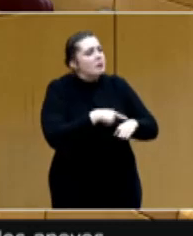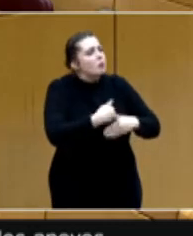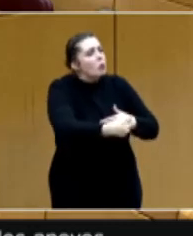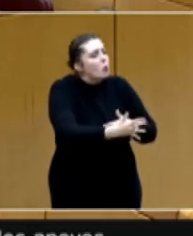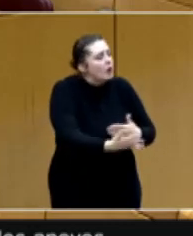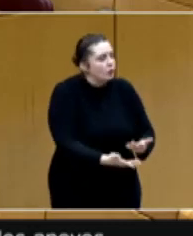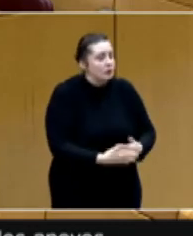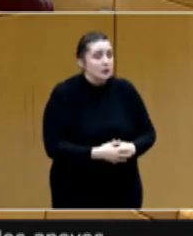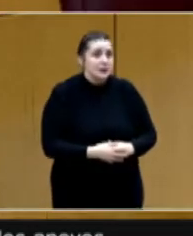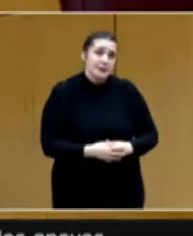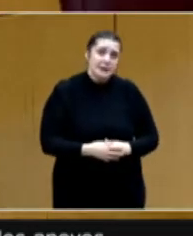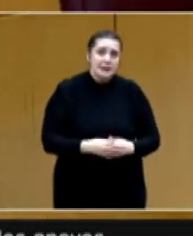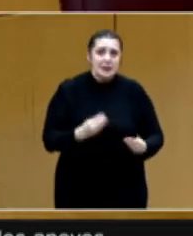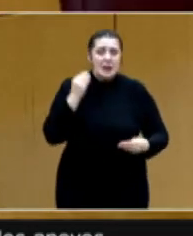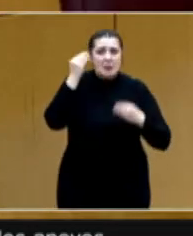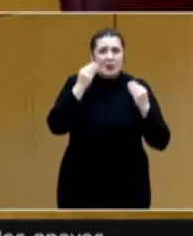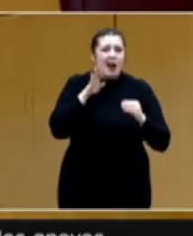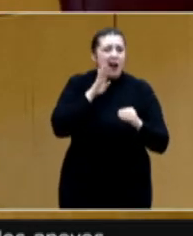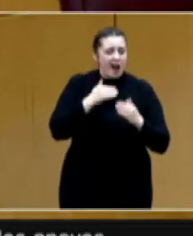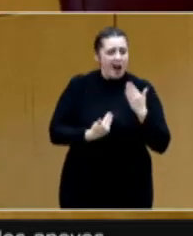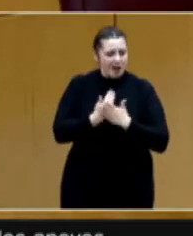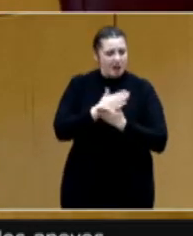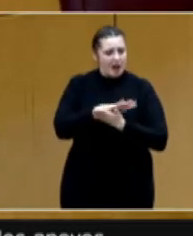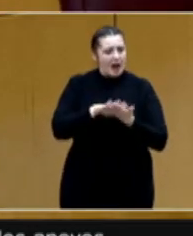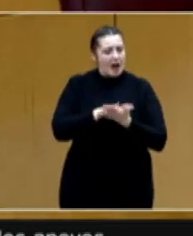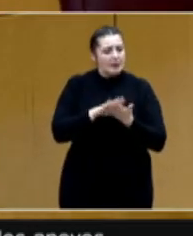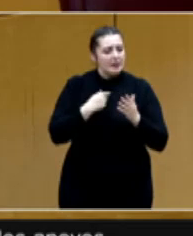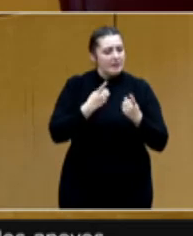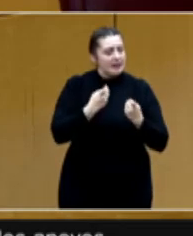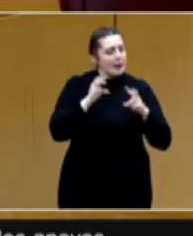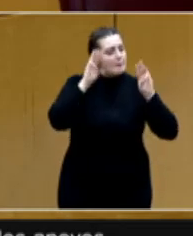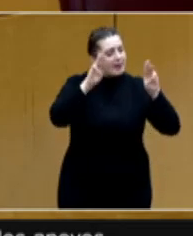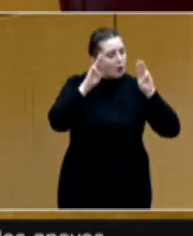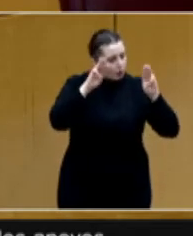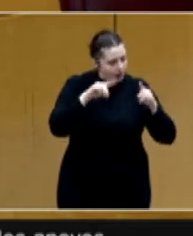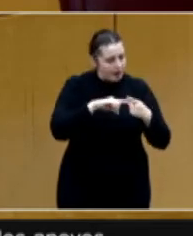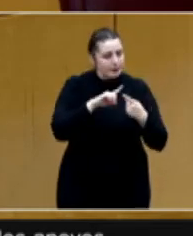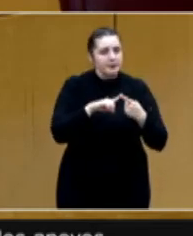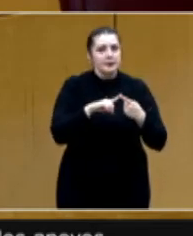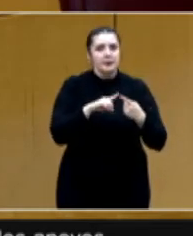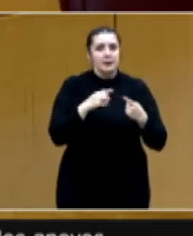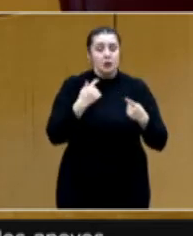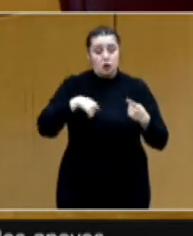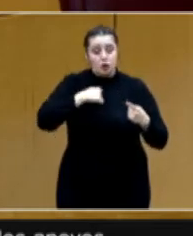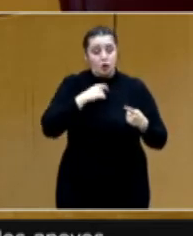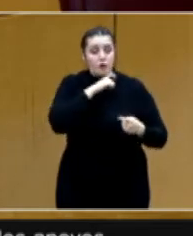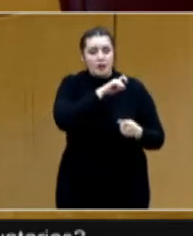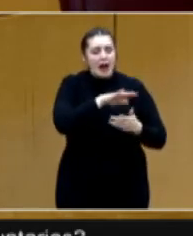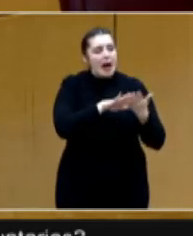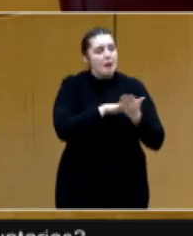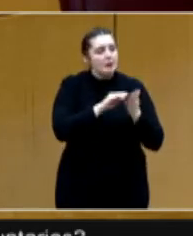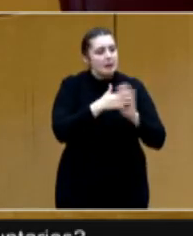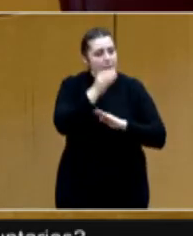Pues yo creo que hablábamos esta mañana pedagogía y nosotros en la fundación hablamos de